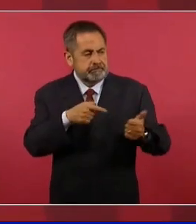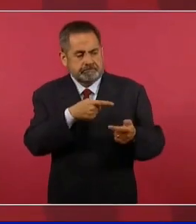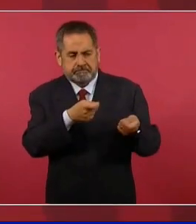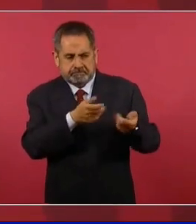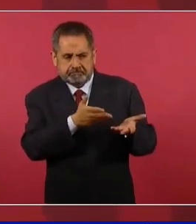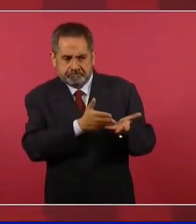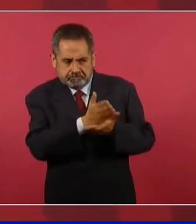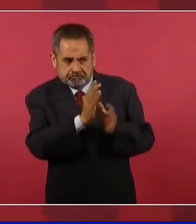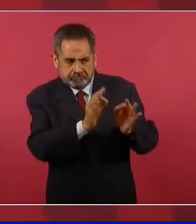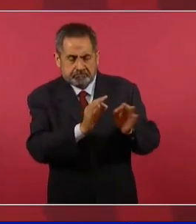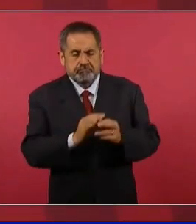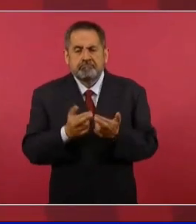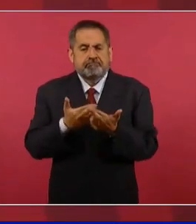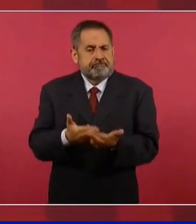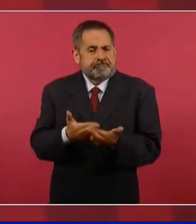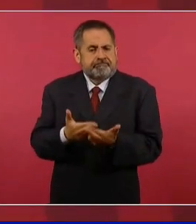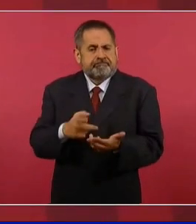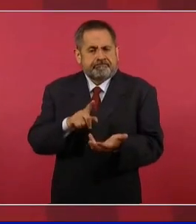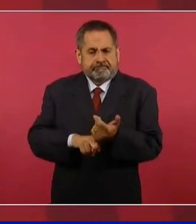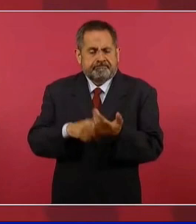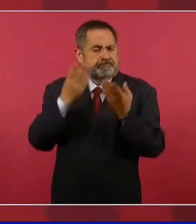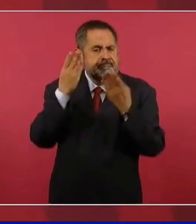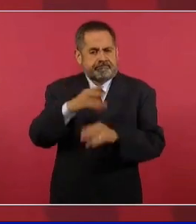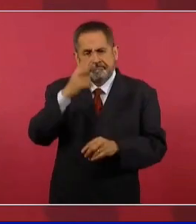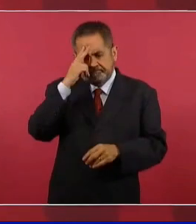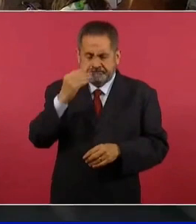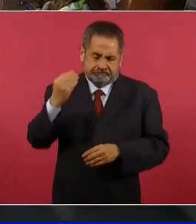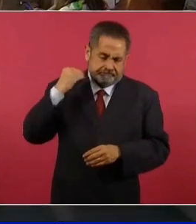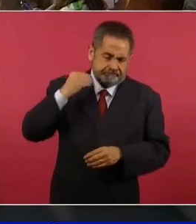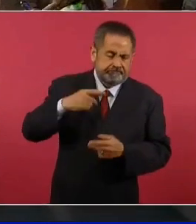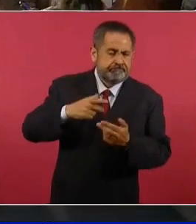reservas suficientes en el Banco de México,